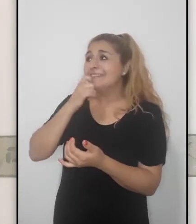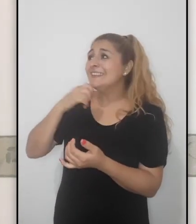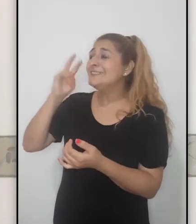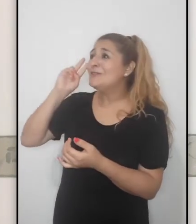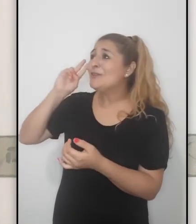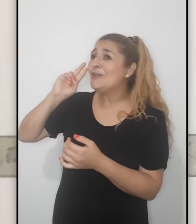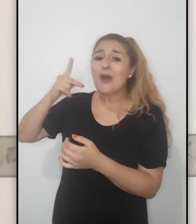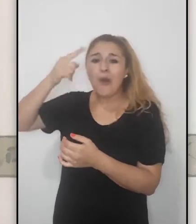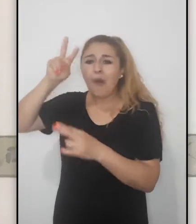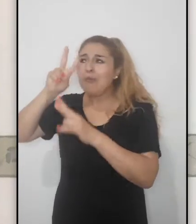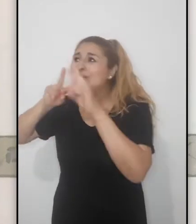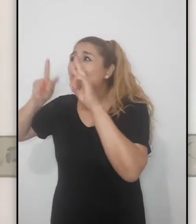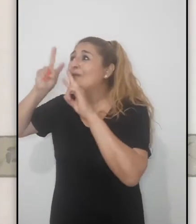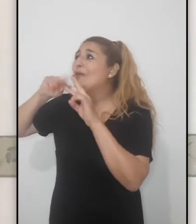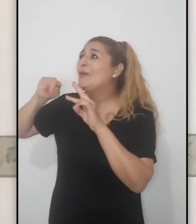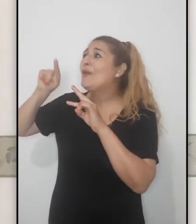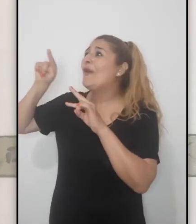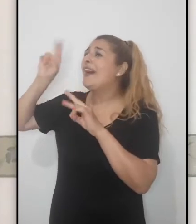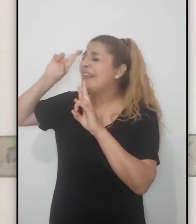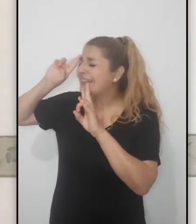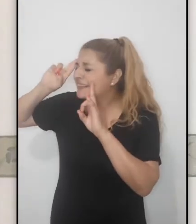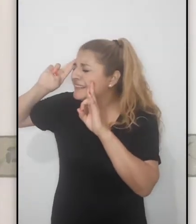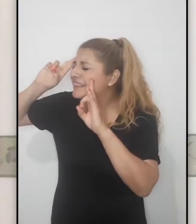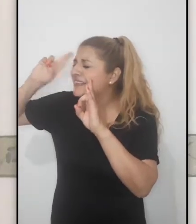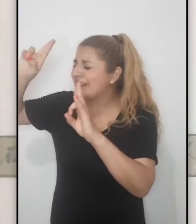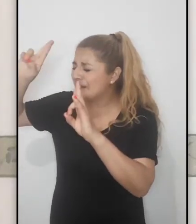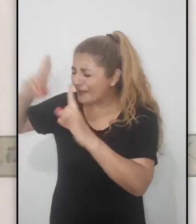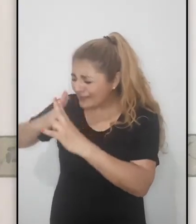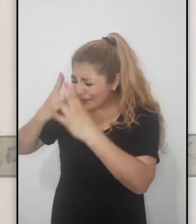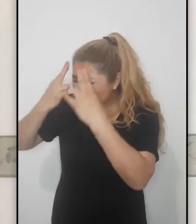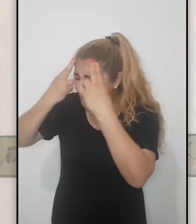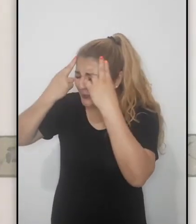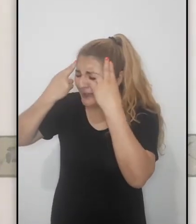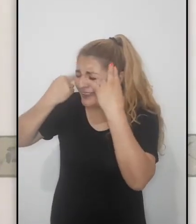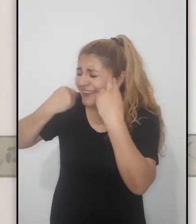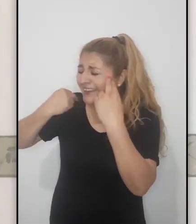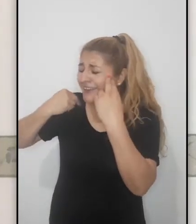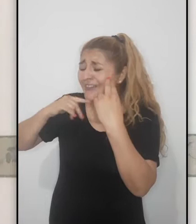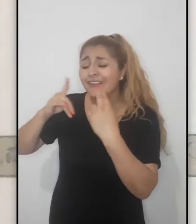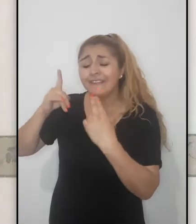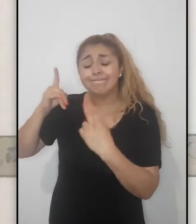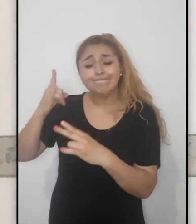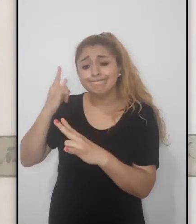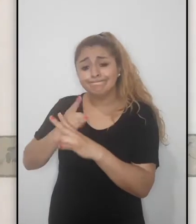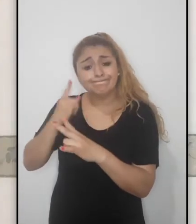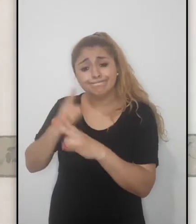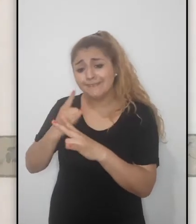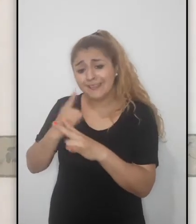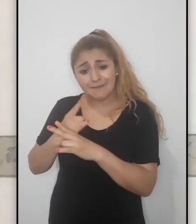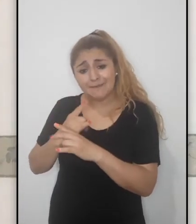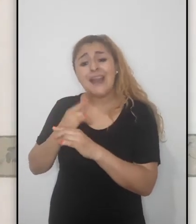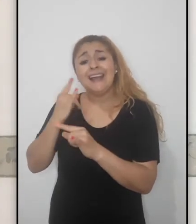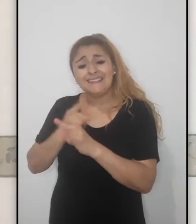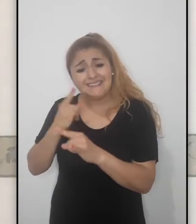nuestra piedra fundamental nuestro eje nos va a llevarnos a corregirnos todos los días crecer todos los